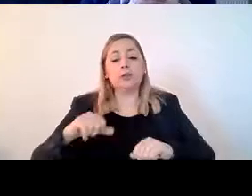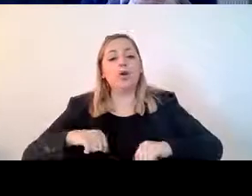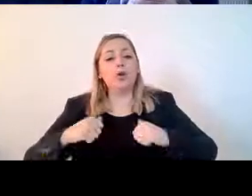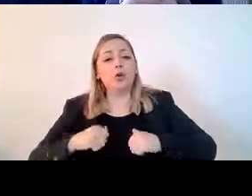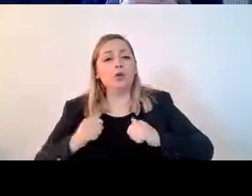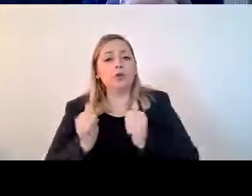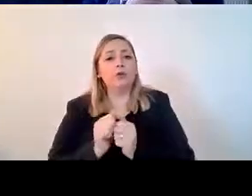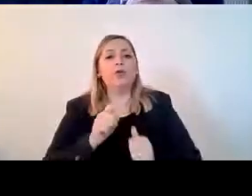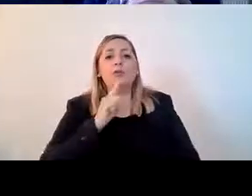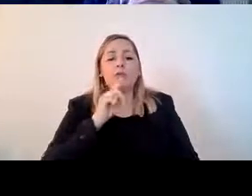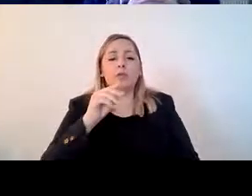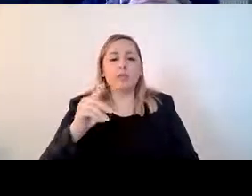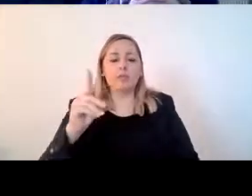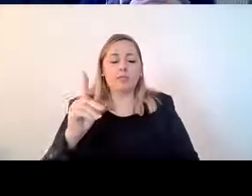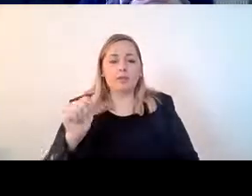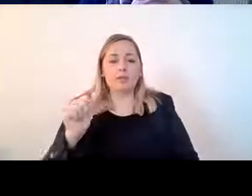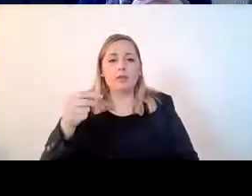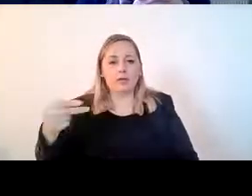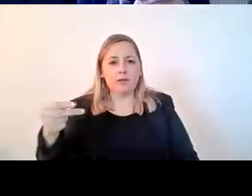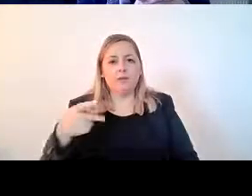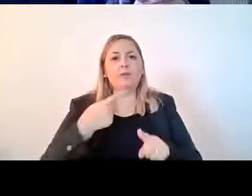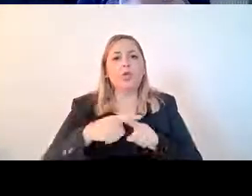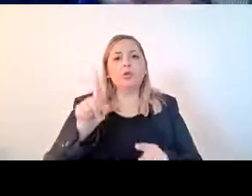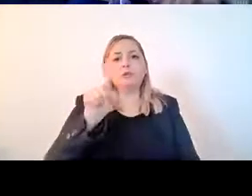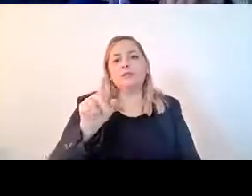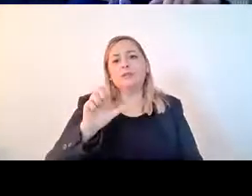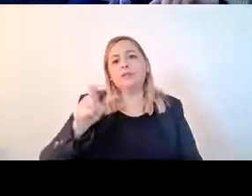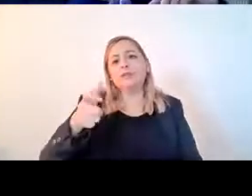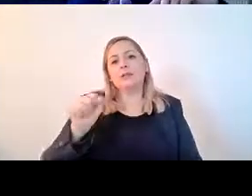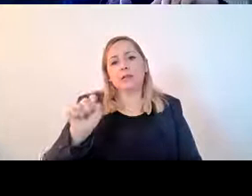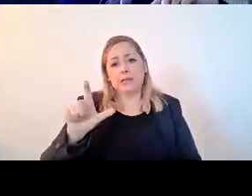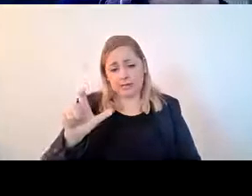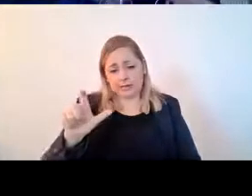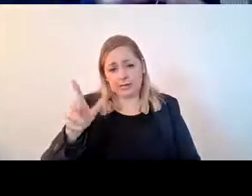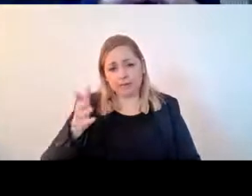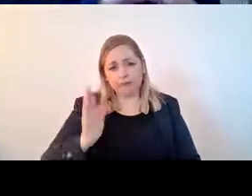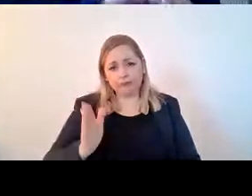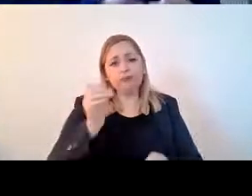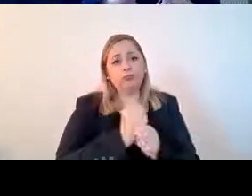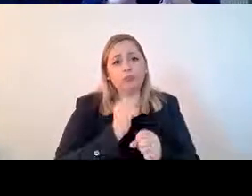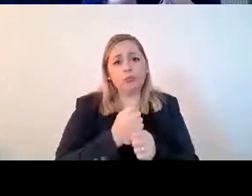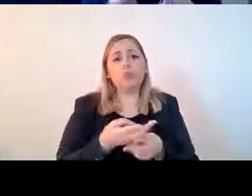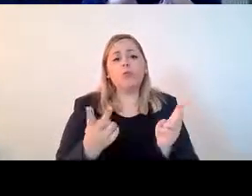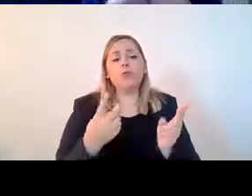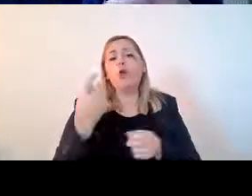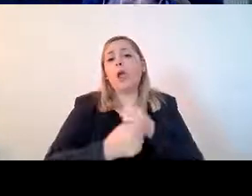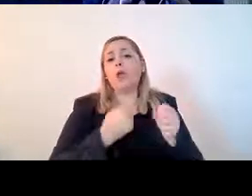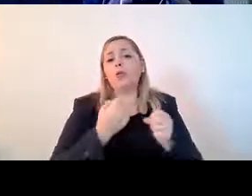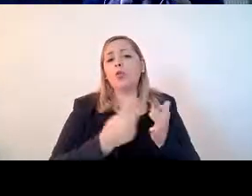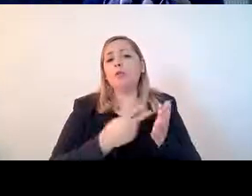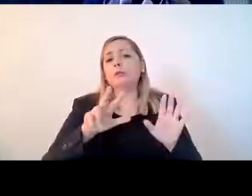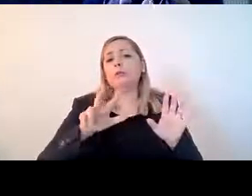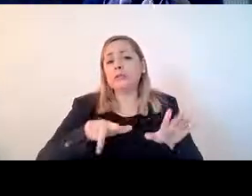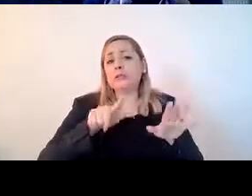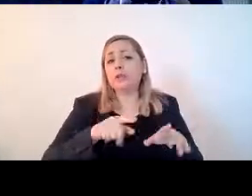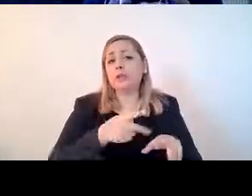TDAH. Seguiel continuó el trabajo y hizo la publicación en el 2017, y los dos advirtieron la presencia de que